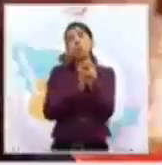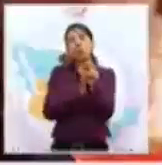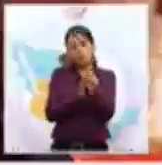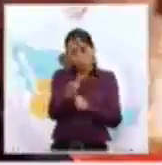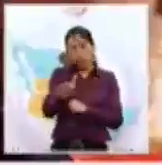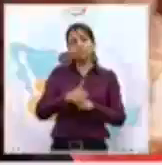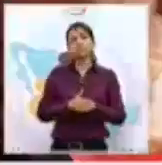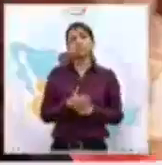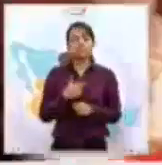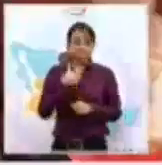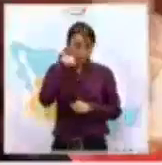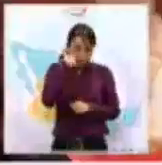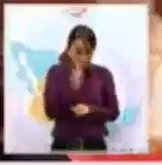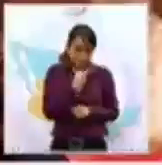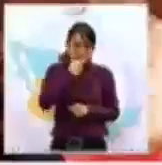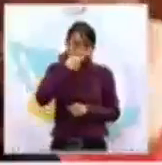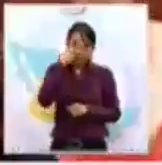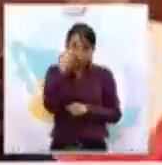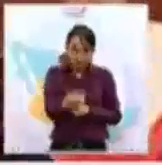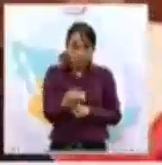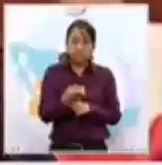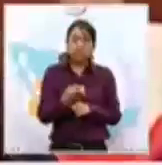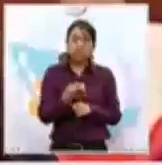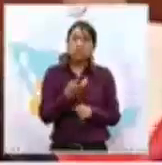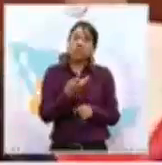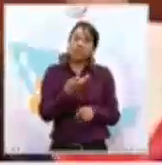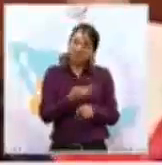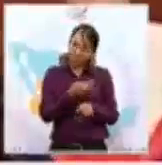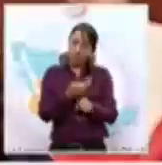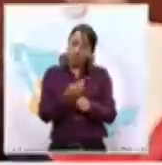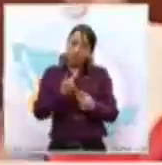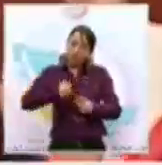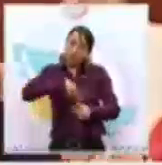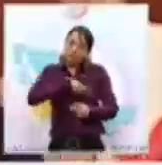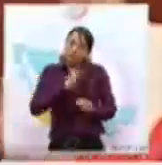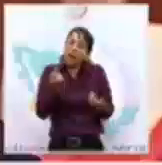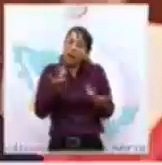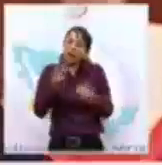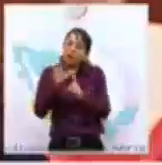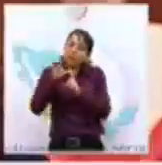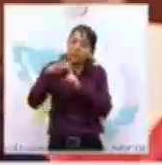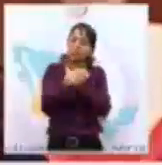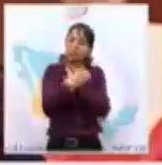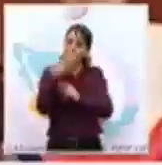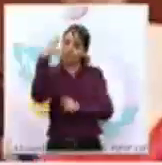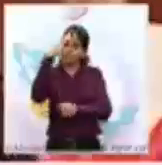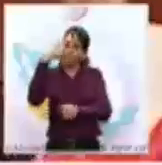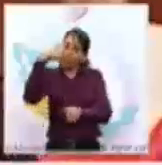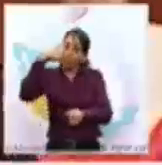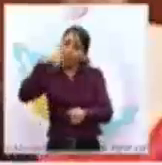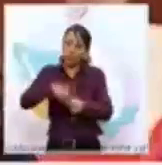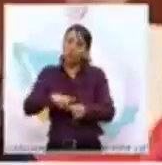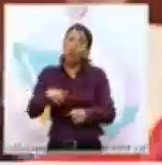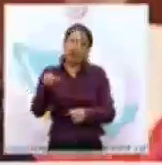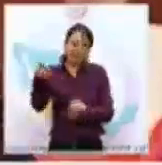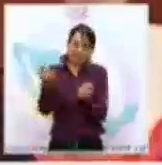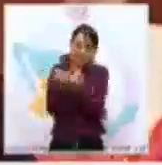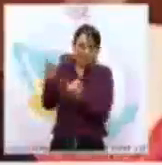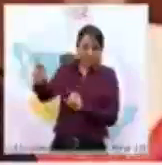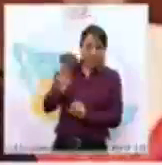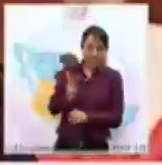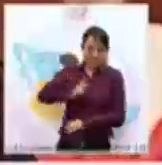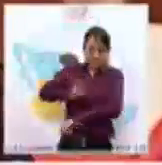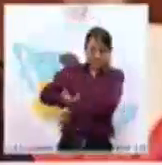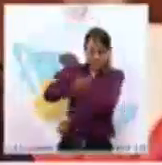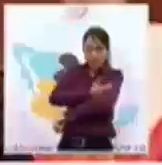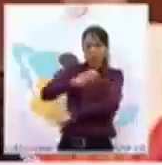incluso, déjenme decirles, estamos haciendo en la propia Comisión de Cultura, que así como mi compañero, tenemos 3 ejes de trabajo. El primero sin duda